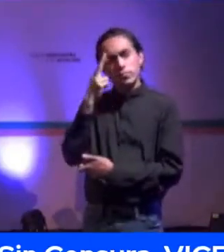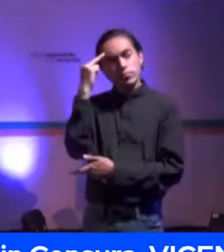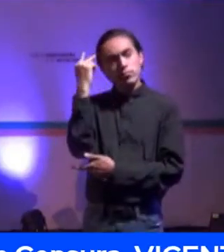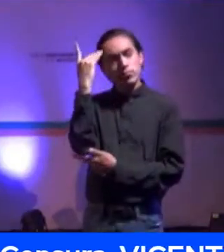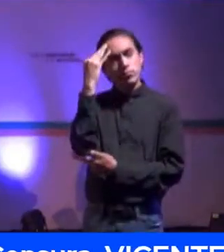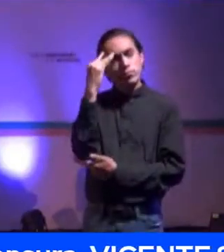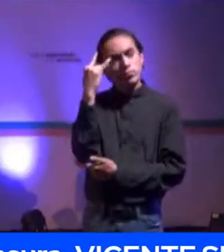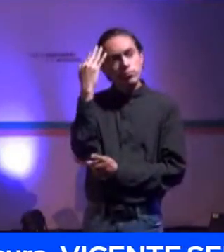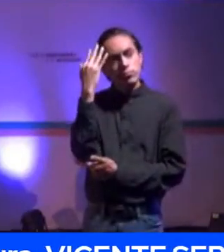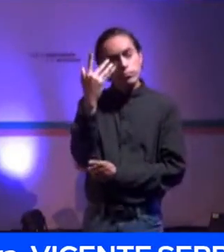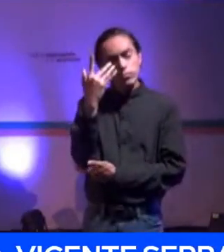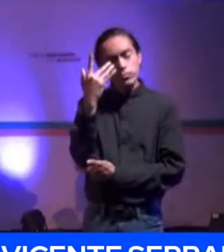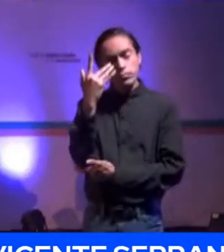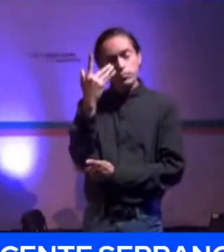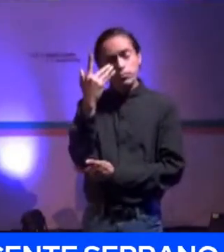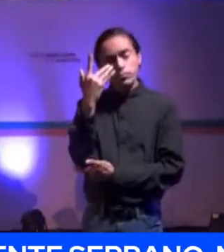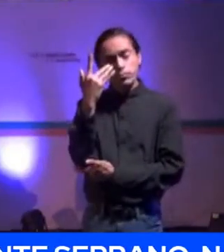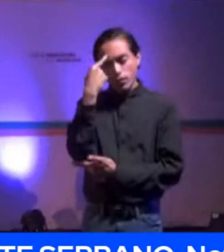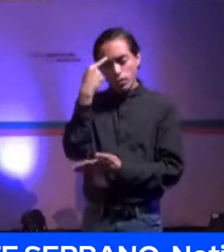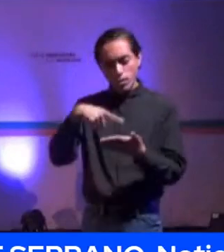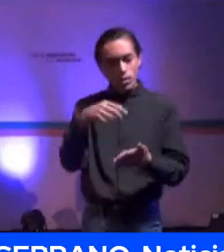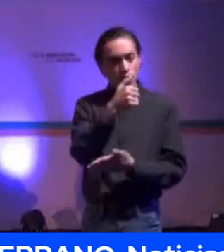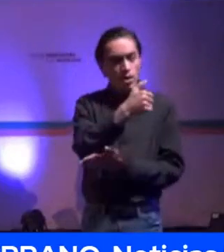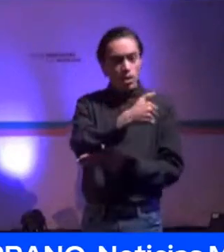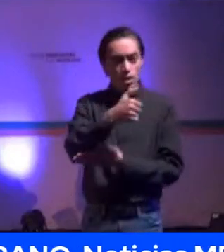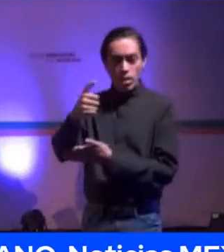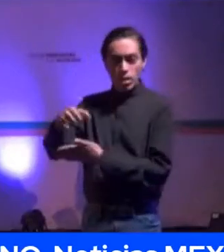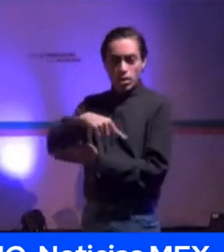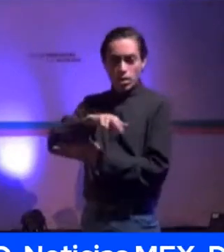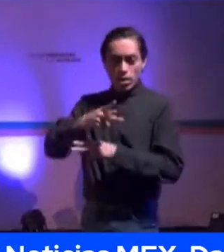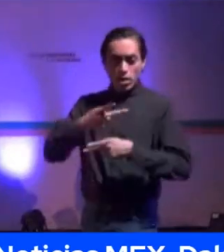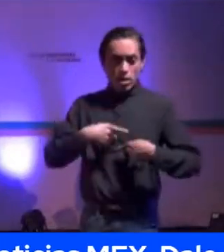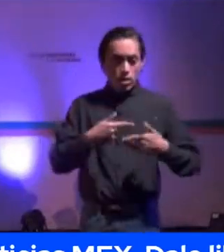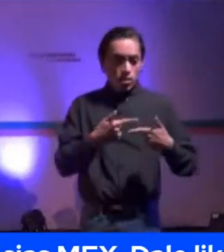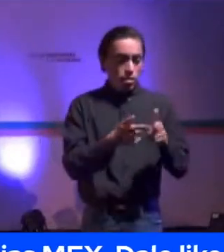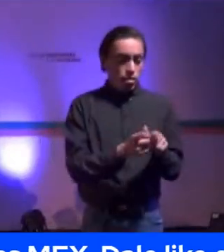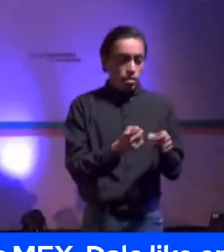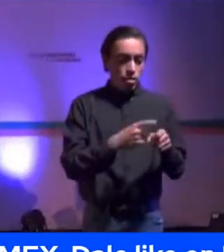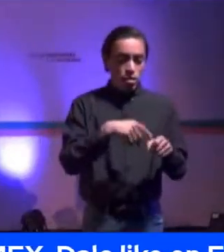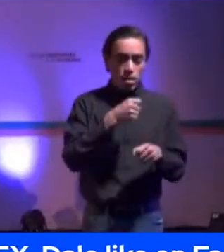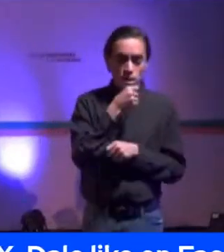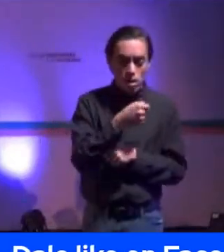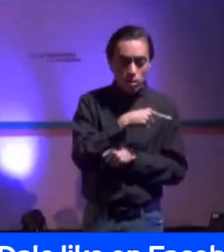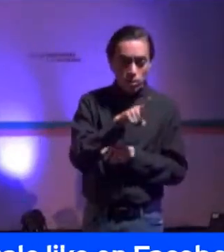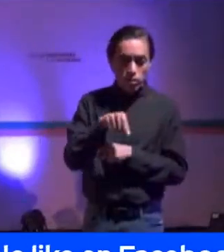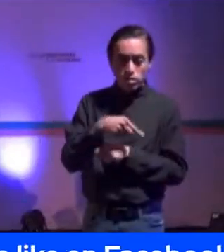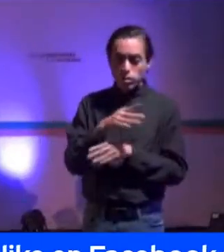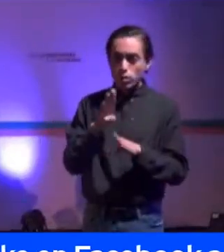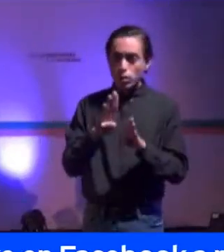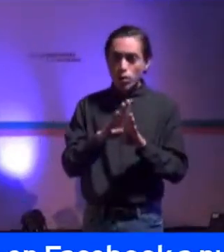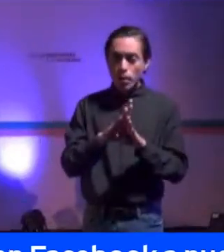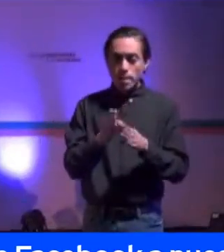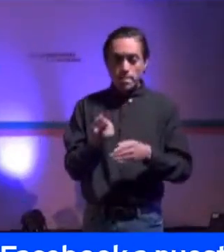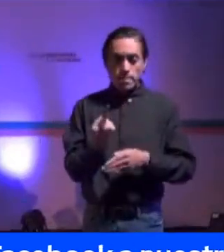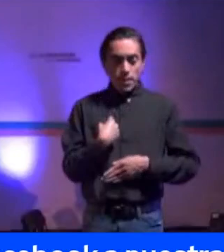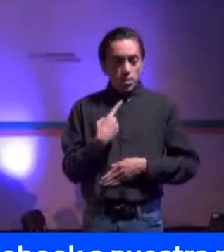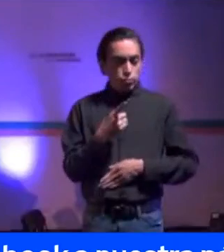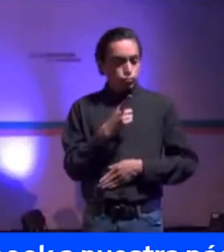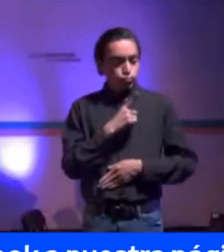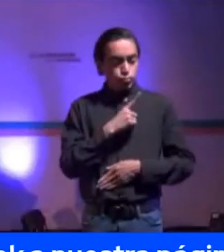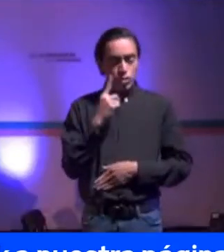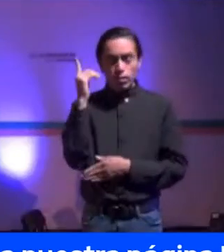sería bueno que cada quien de los que están en el gremio hicieran un ejercicio de autorreflexión.